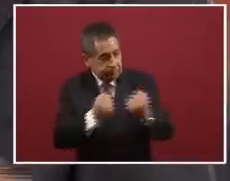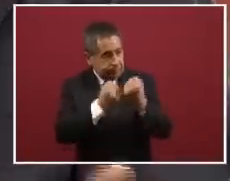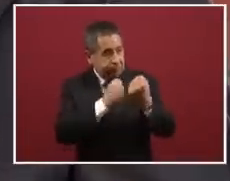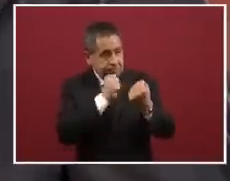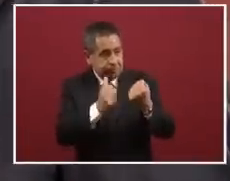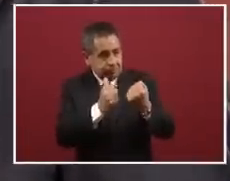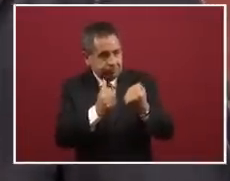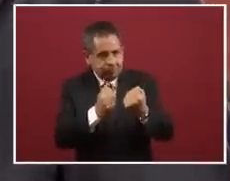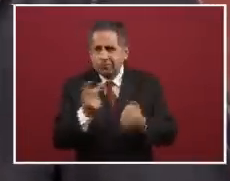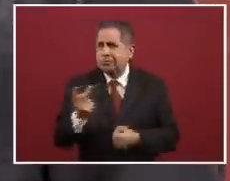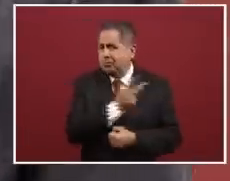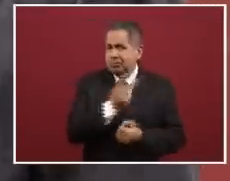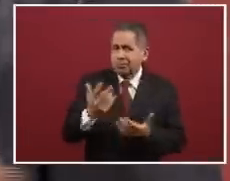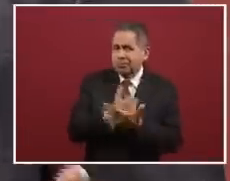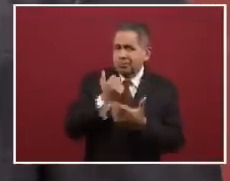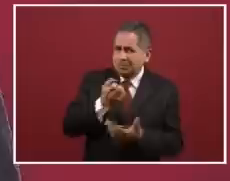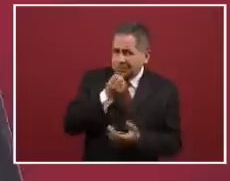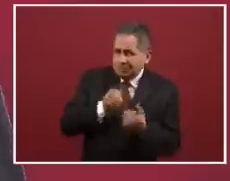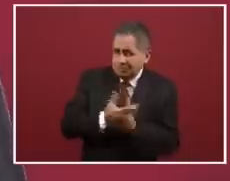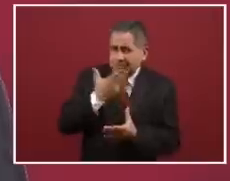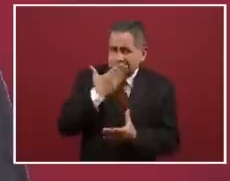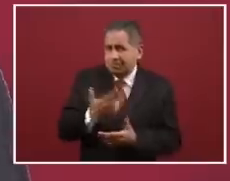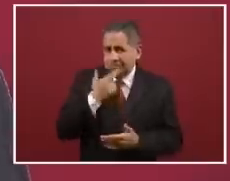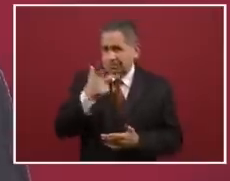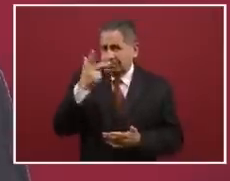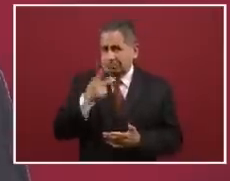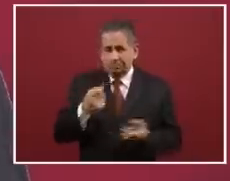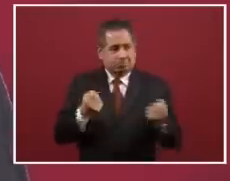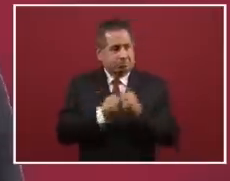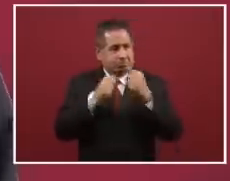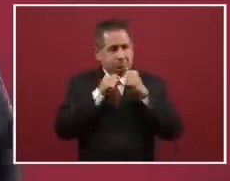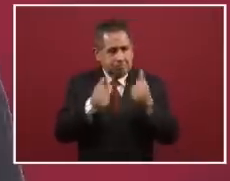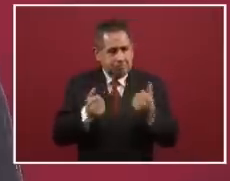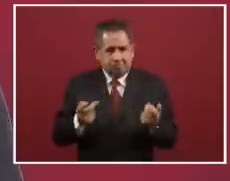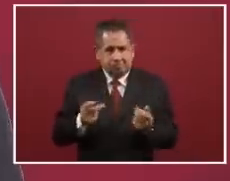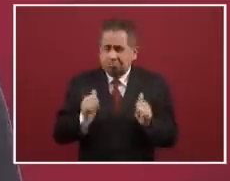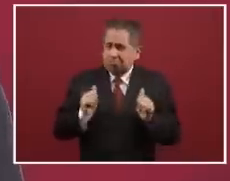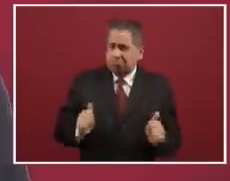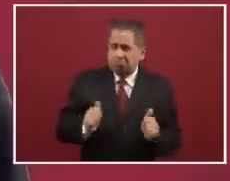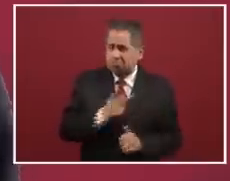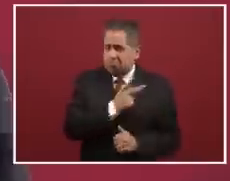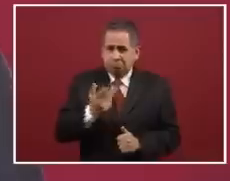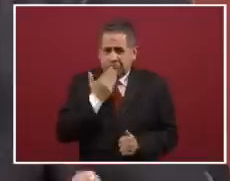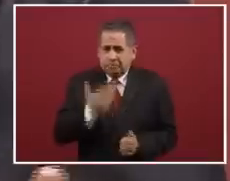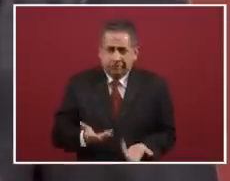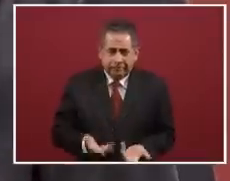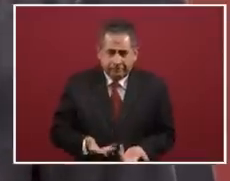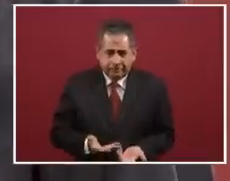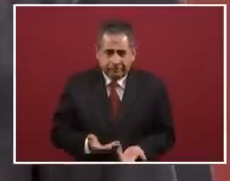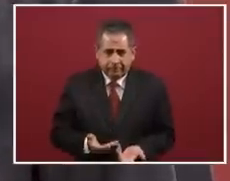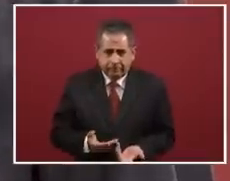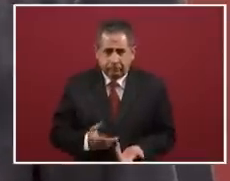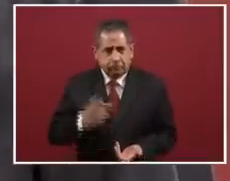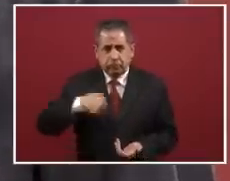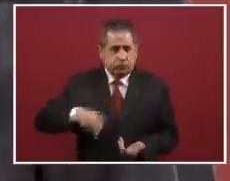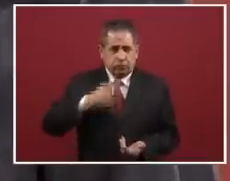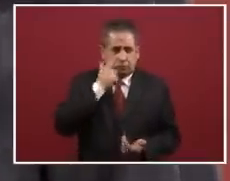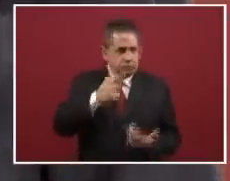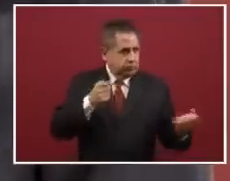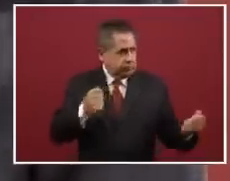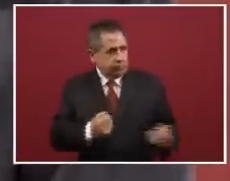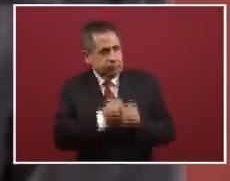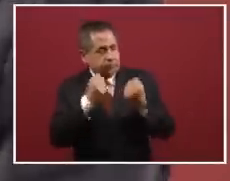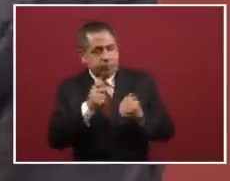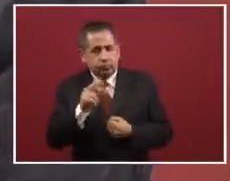gana. Las dos partes ganan. No hubo enfrentamiento, no queremos la confrontación, queremos